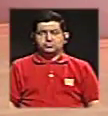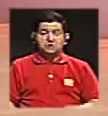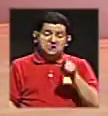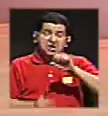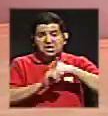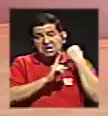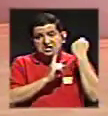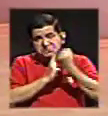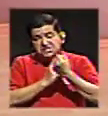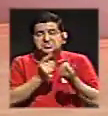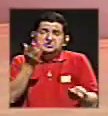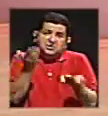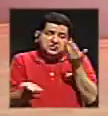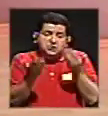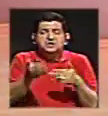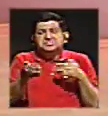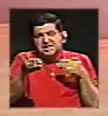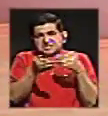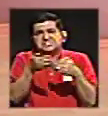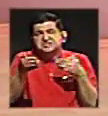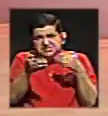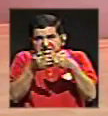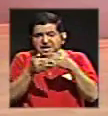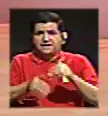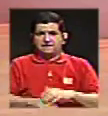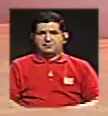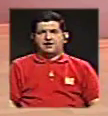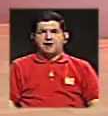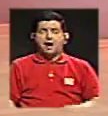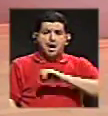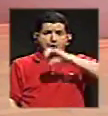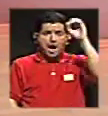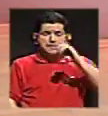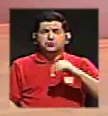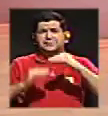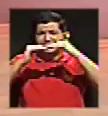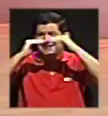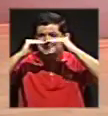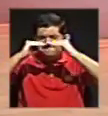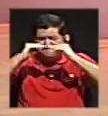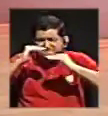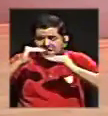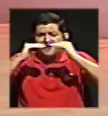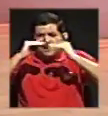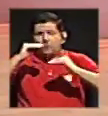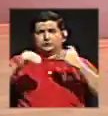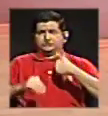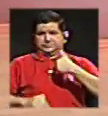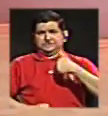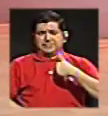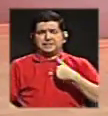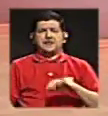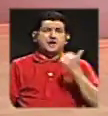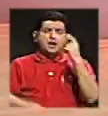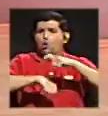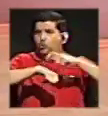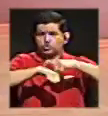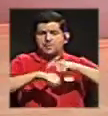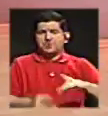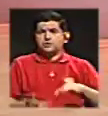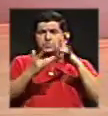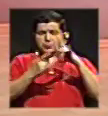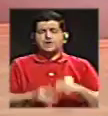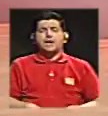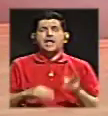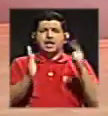e es cercano digamos a los porcentajes más bajos que se han tenido en en otros momentos especialmente en la